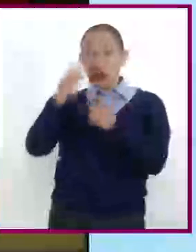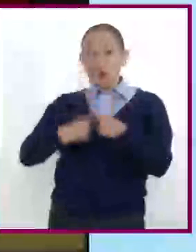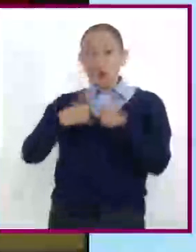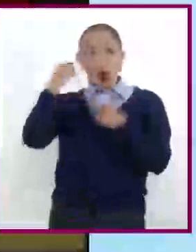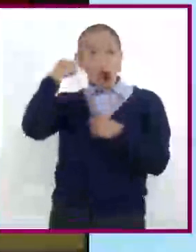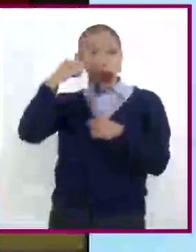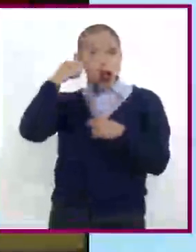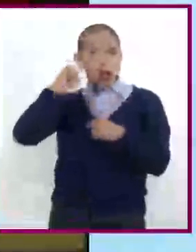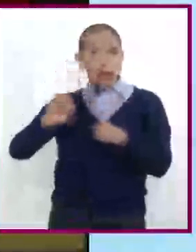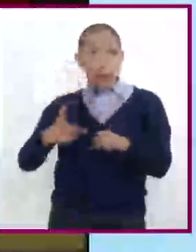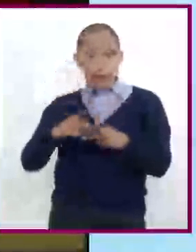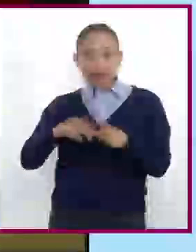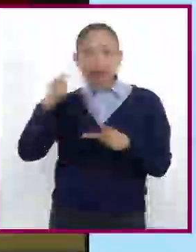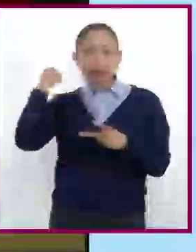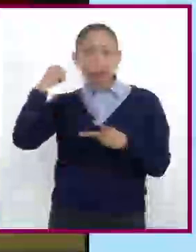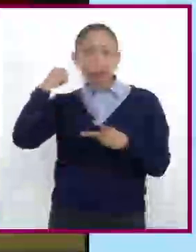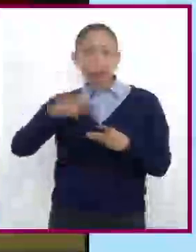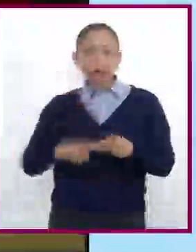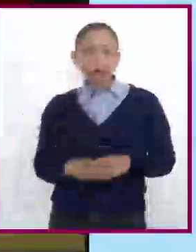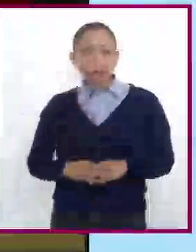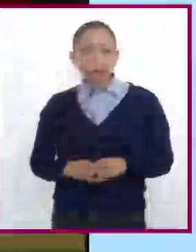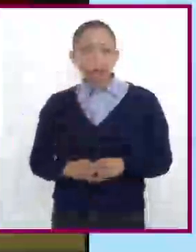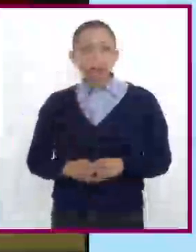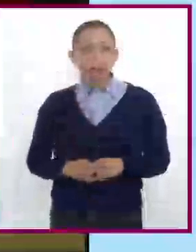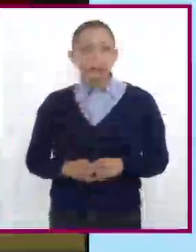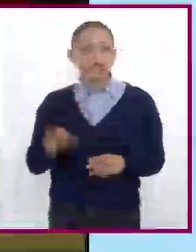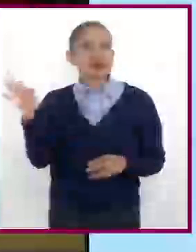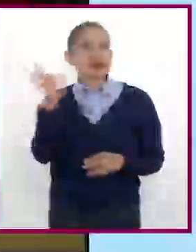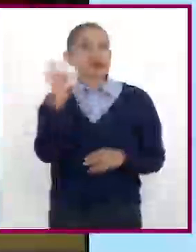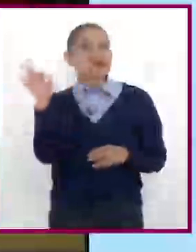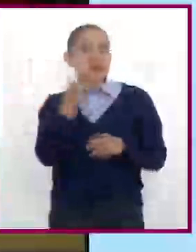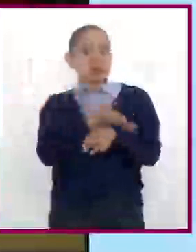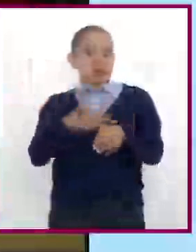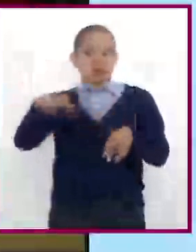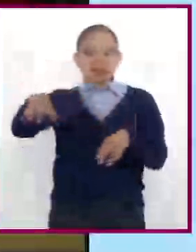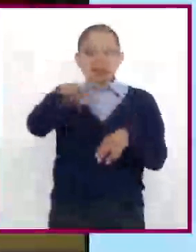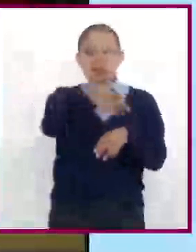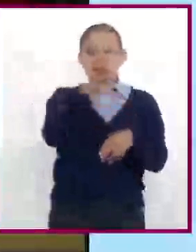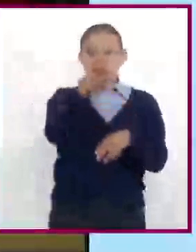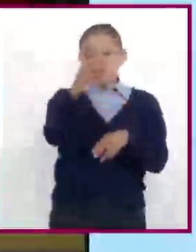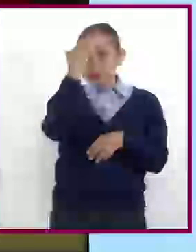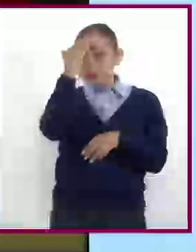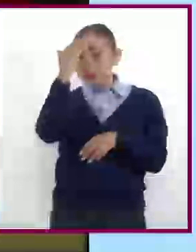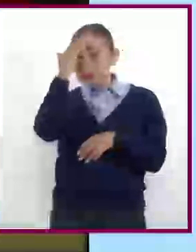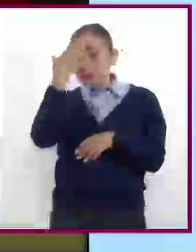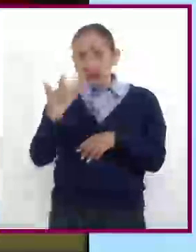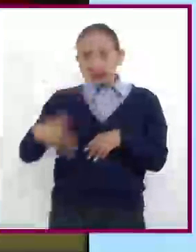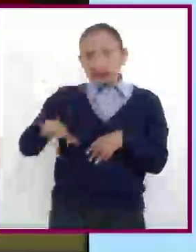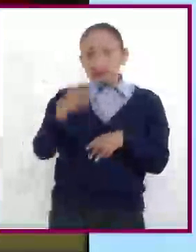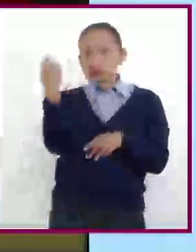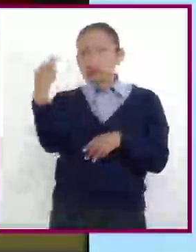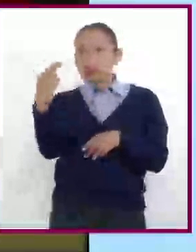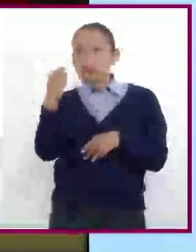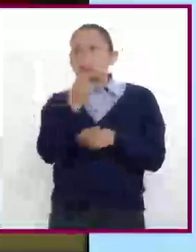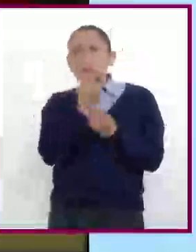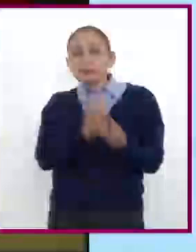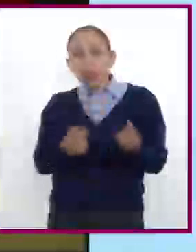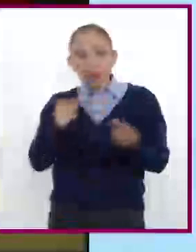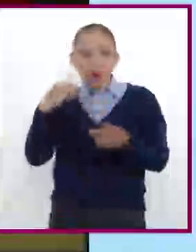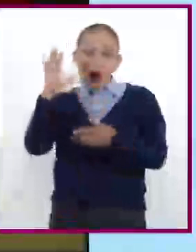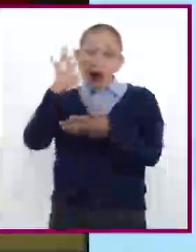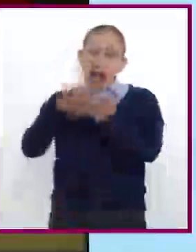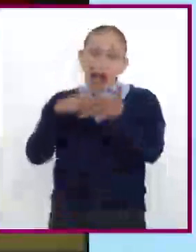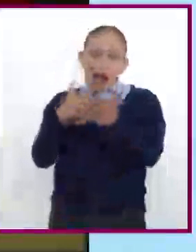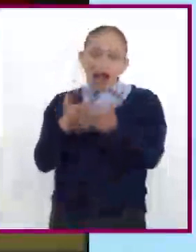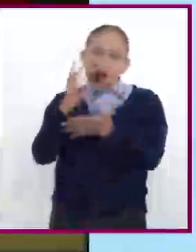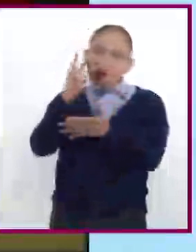Oaxaca, Chiapas y Tabasco. Tal vez entre las familias que conoces se suele buscar el nombre de los niños en el